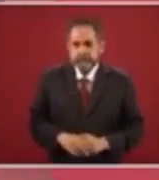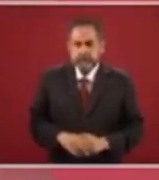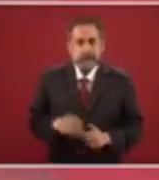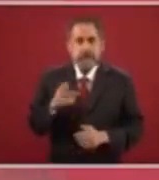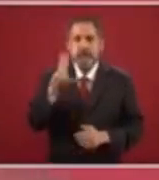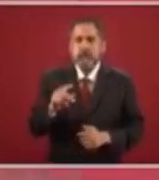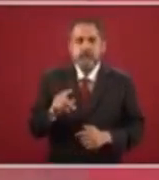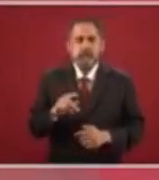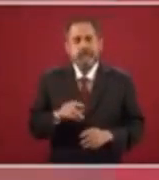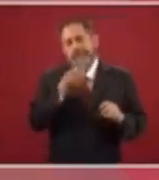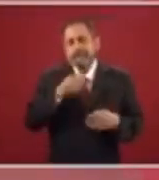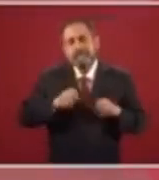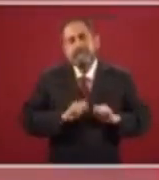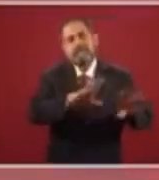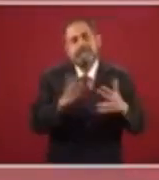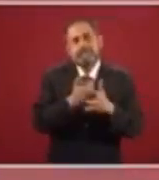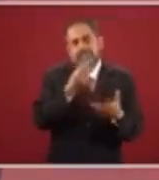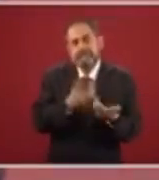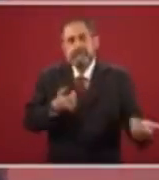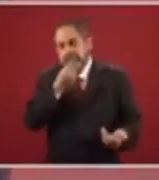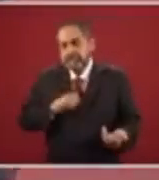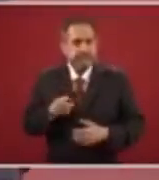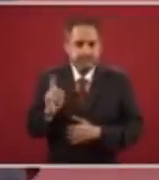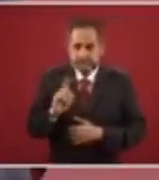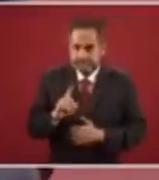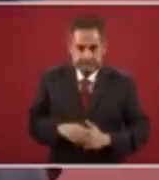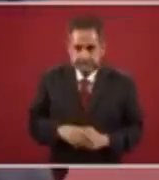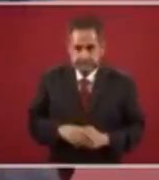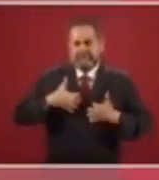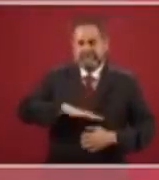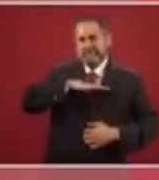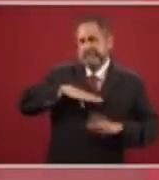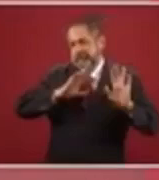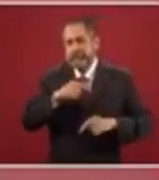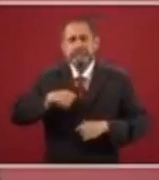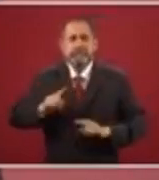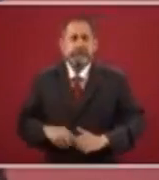Que no es renunciar a recuperar todo.